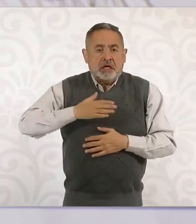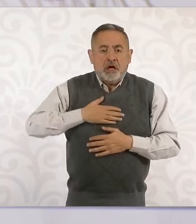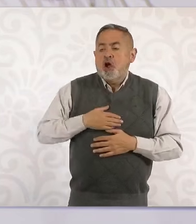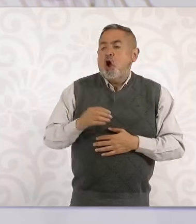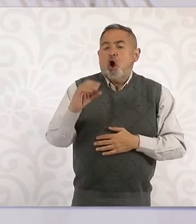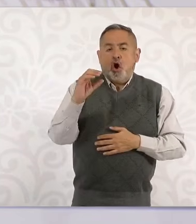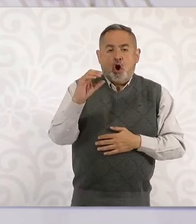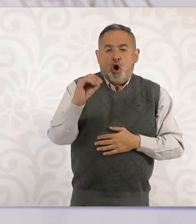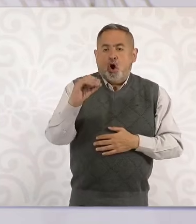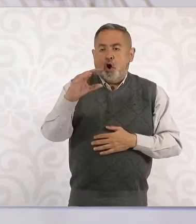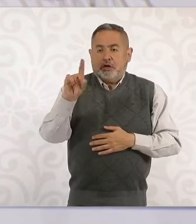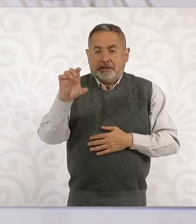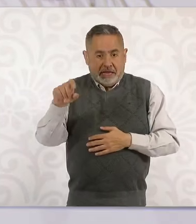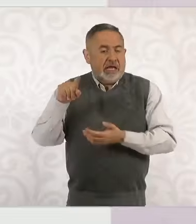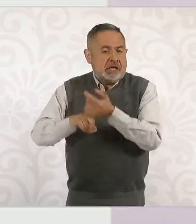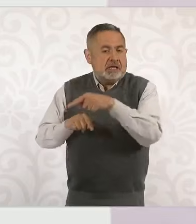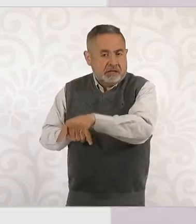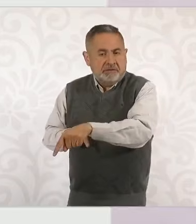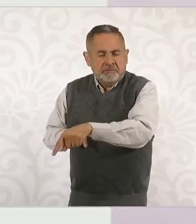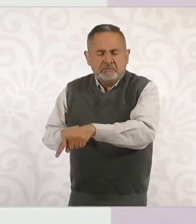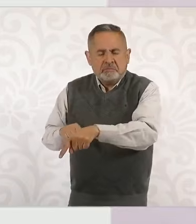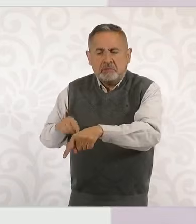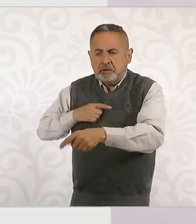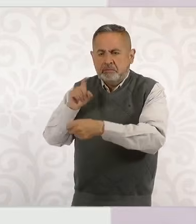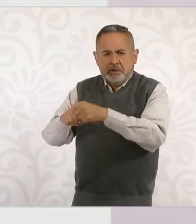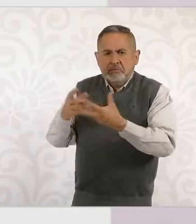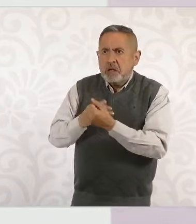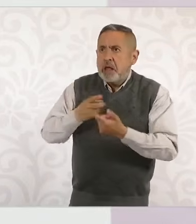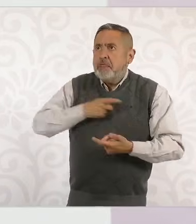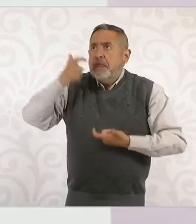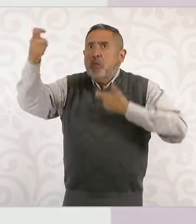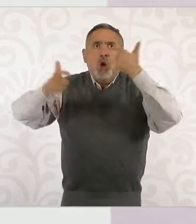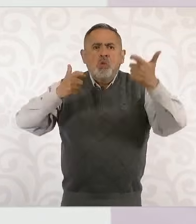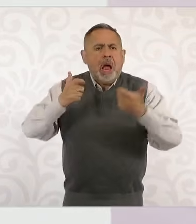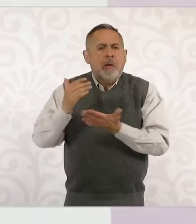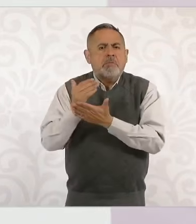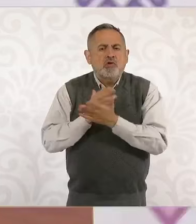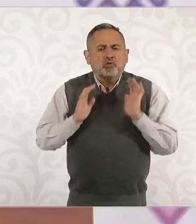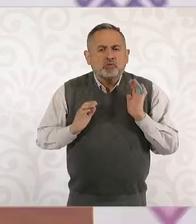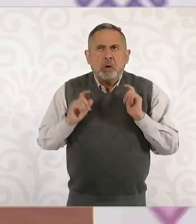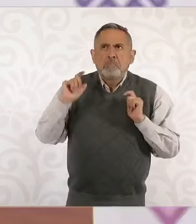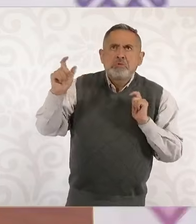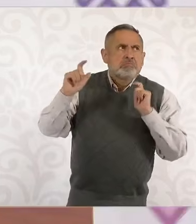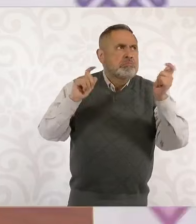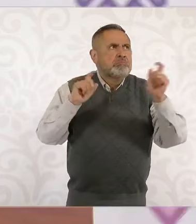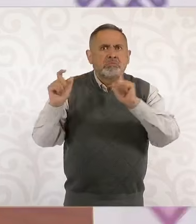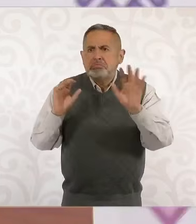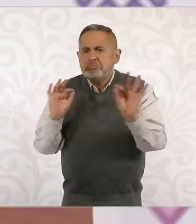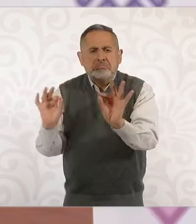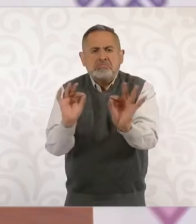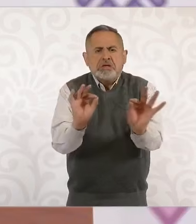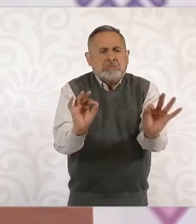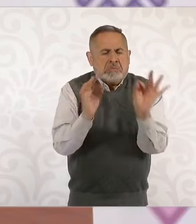la Cooperación y el Desarrollo Económico, de los países que menos deuda respecto al PIB tiene, y eso se va a